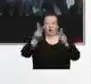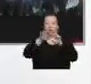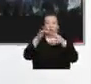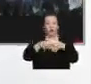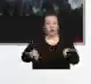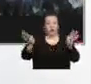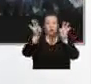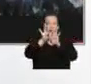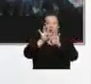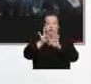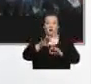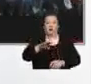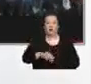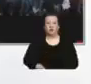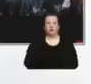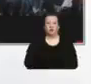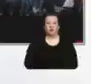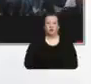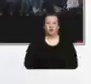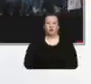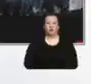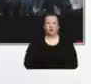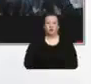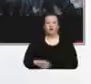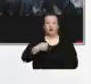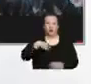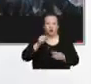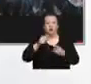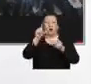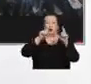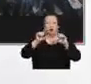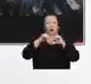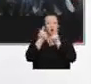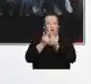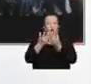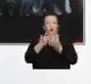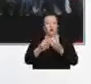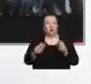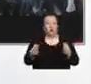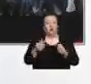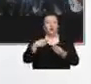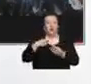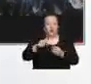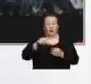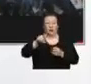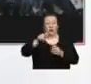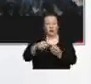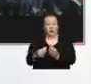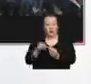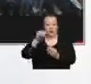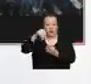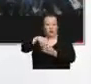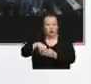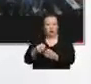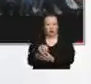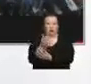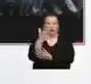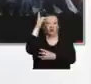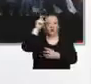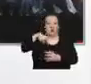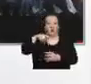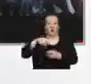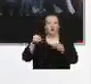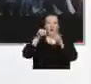somos de arcilla como nuestros pueblos sencillos nos frente al calor nos endurecemos somos semillas mientras más nos traten de enterrar